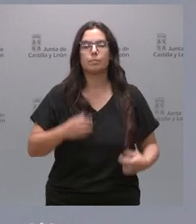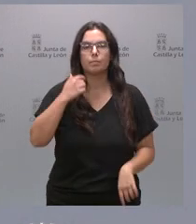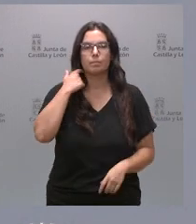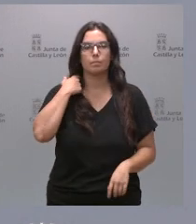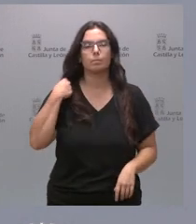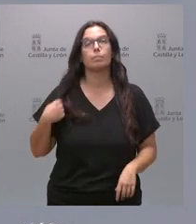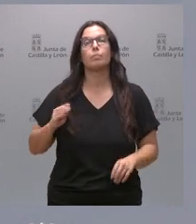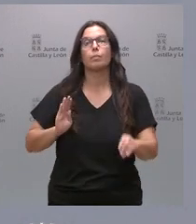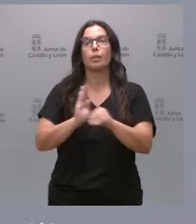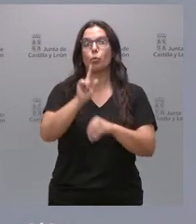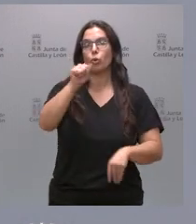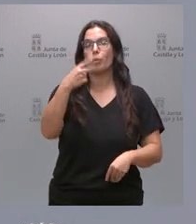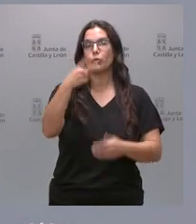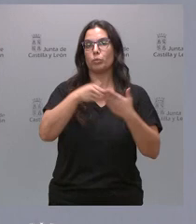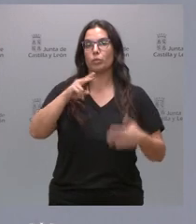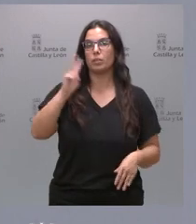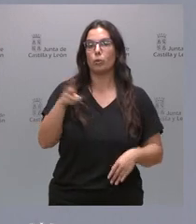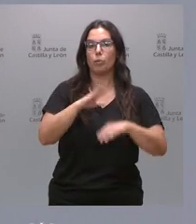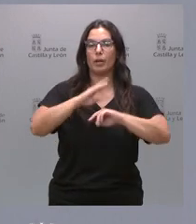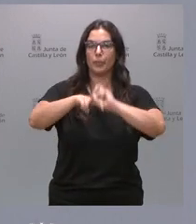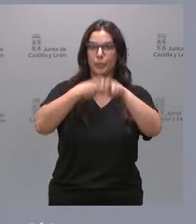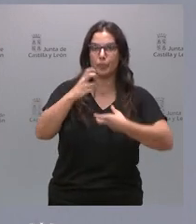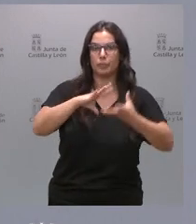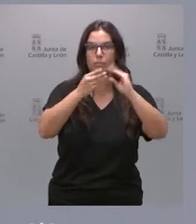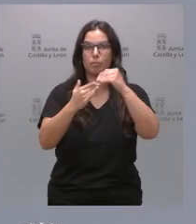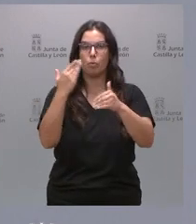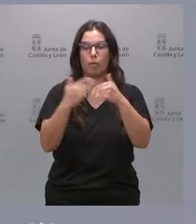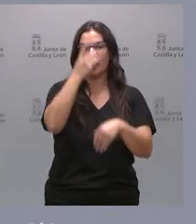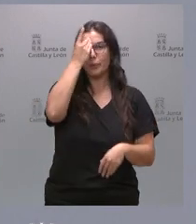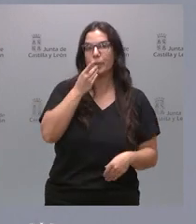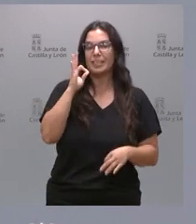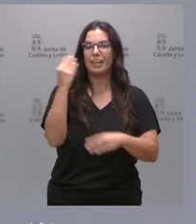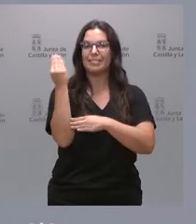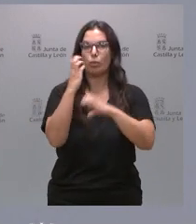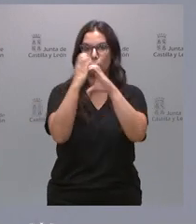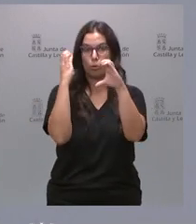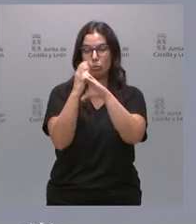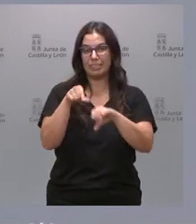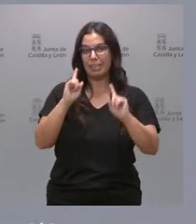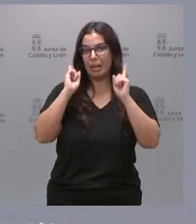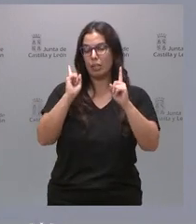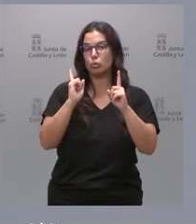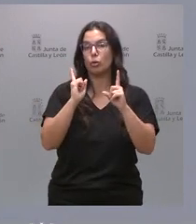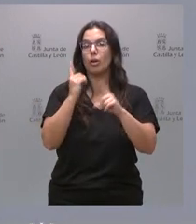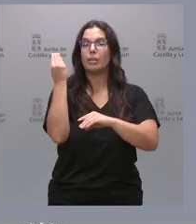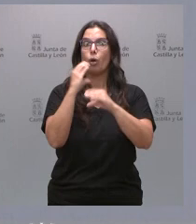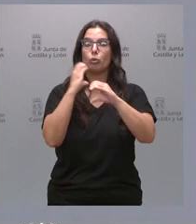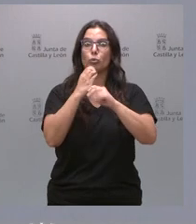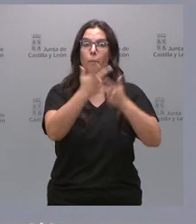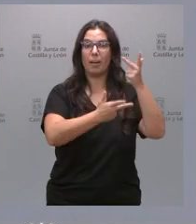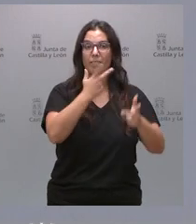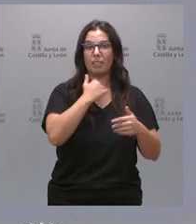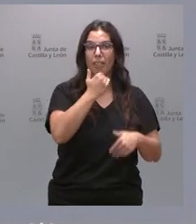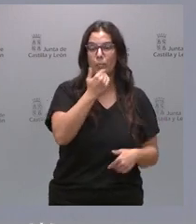invertir 1,2 millones de euros en la modernización y digitalización de estaciones de autobuses en este caso la estación de autobuses de Benavente en Zamora